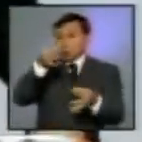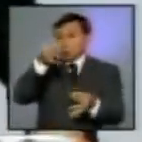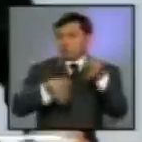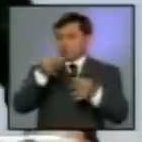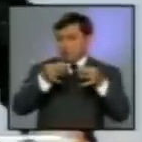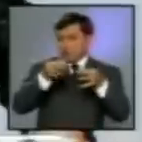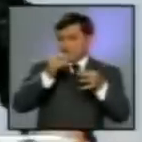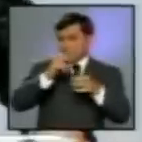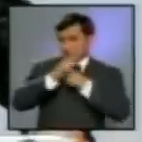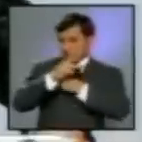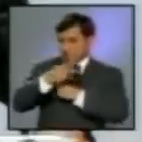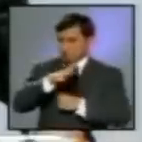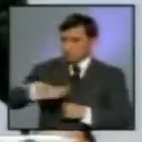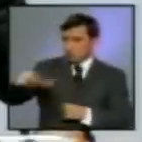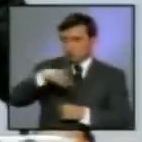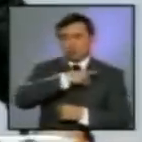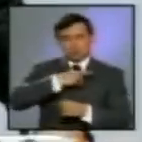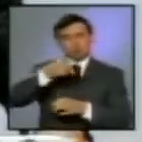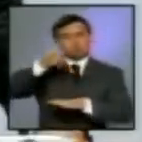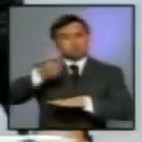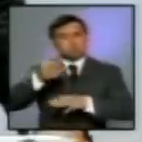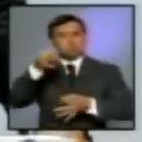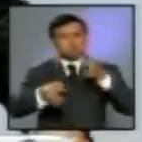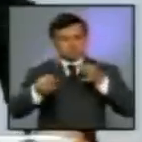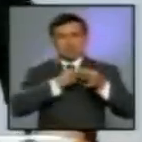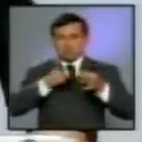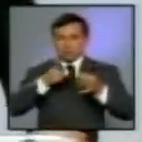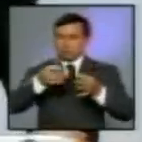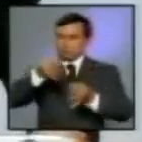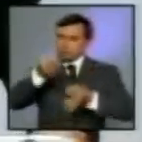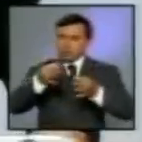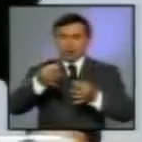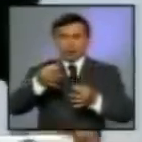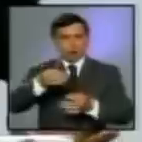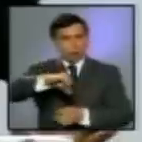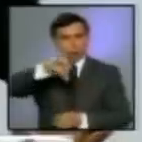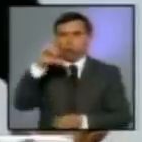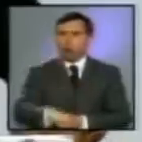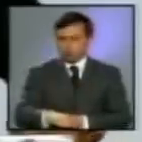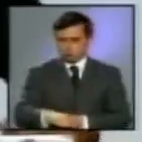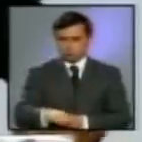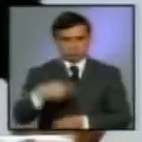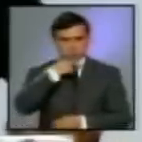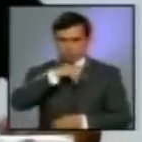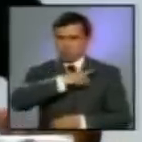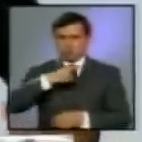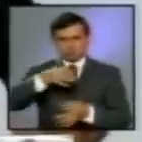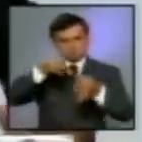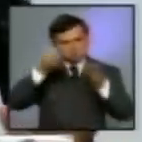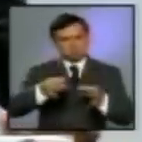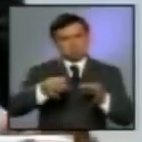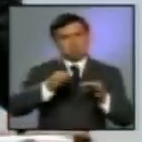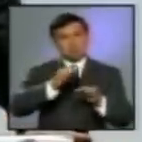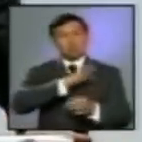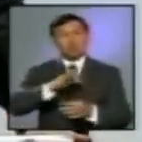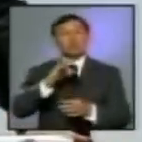garantice realmente que se aplique justicia pronta y expedita. Se ha hecho una reforma constitucional en 2008 que lamentablemente en el